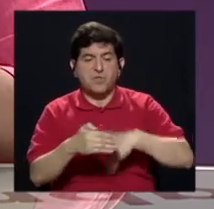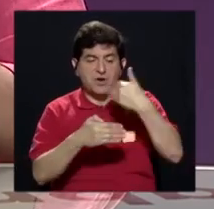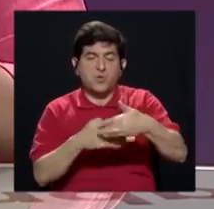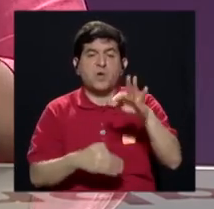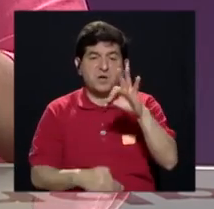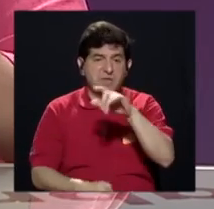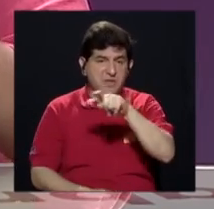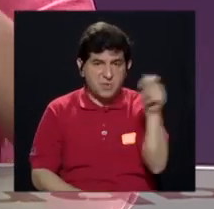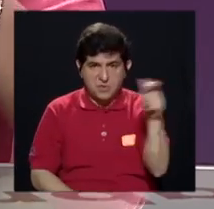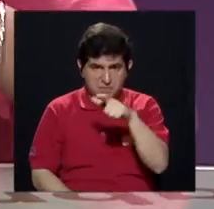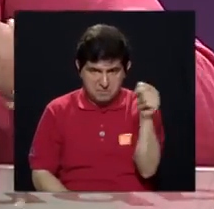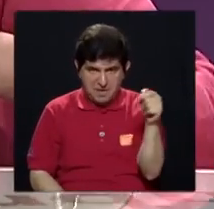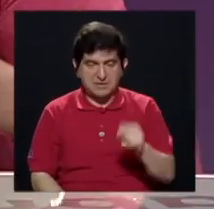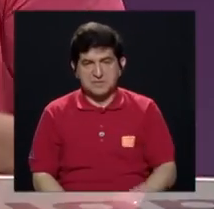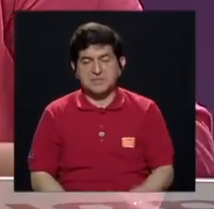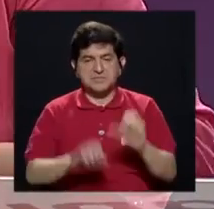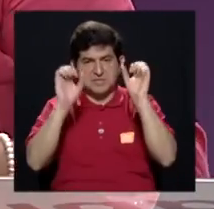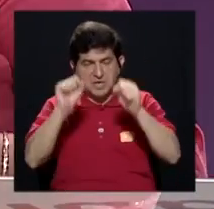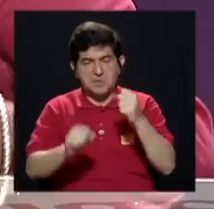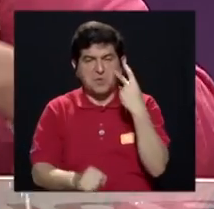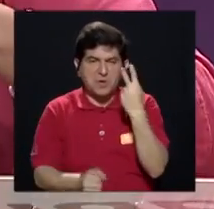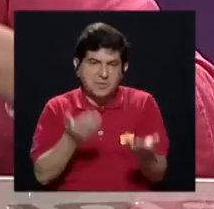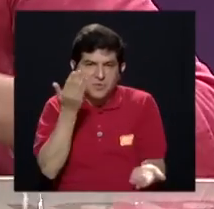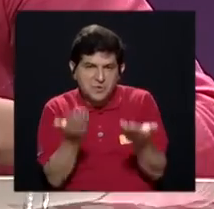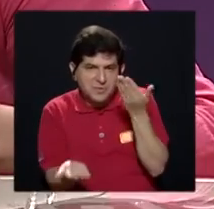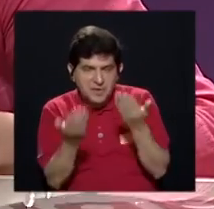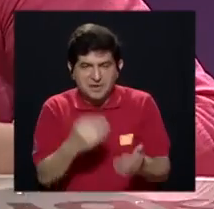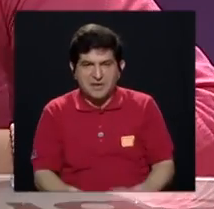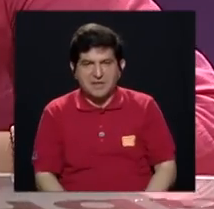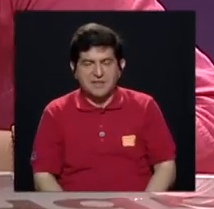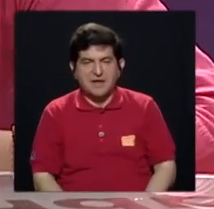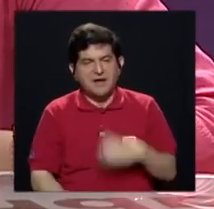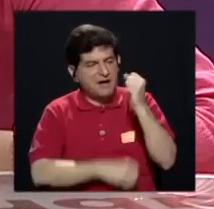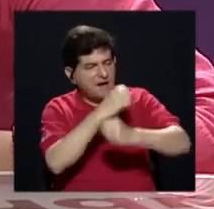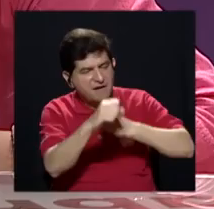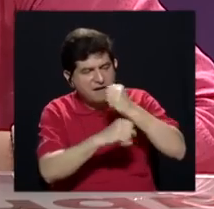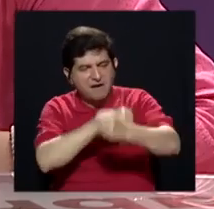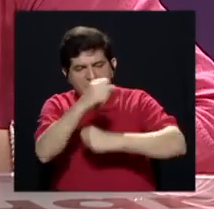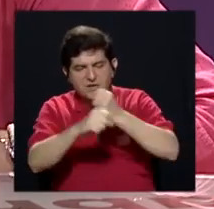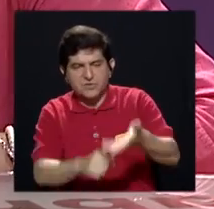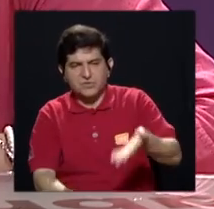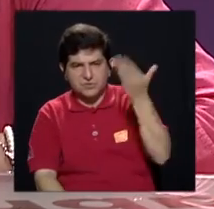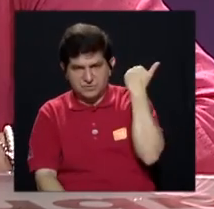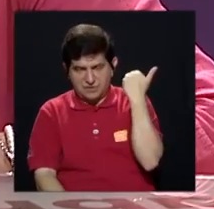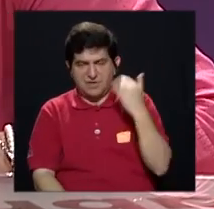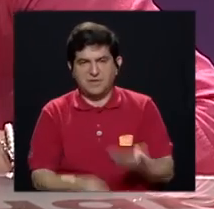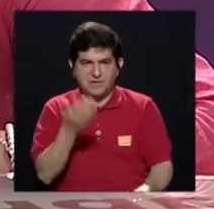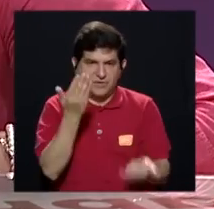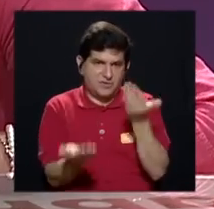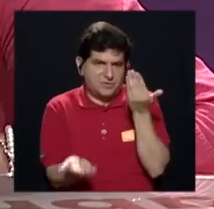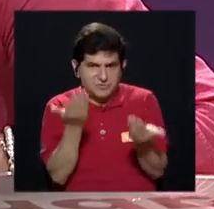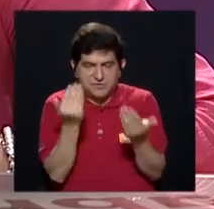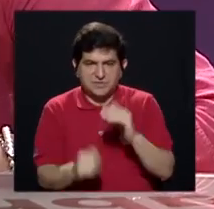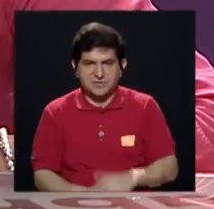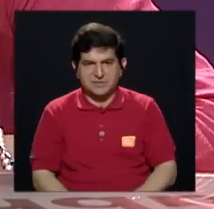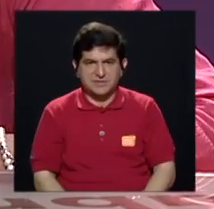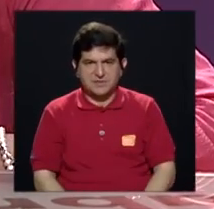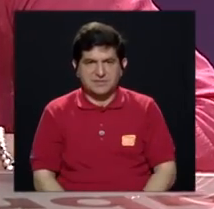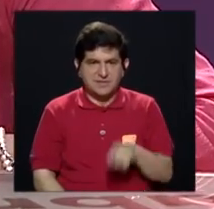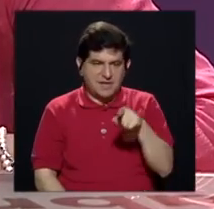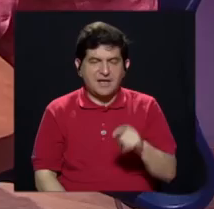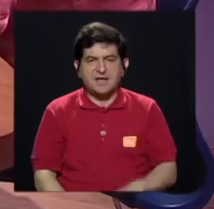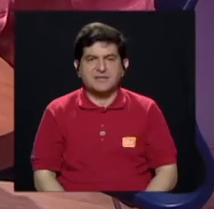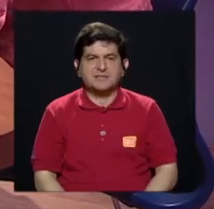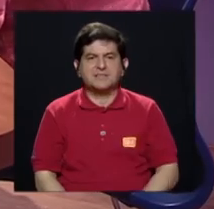los nueve meses que era una situación verdad que podemos observar en a en de casos atrás de porque posiblemente sea sea el